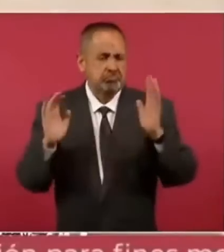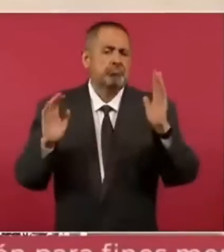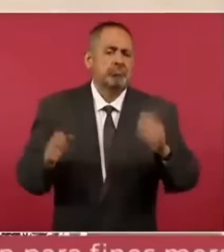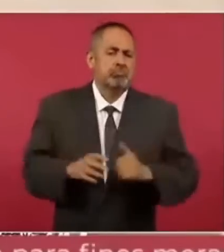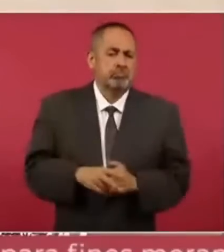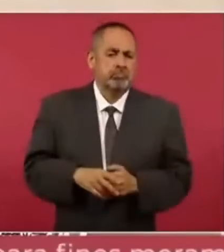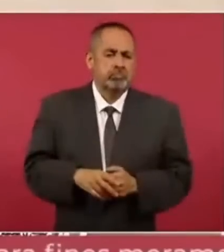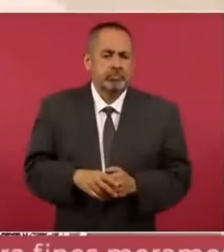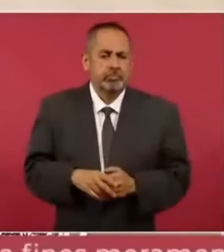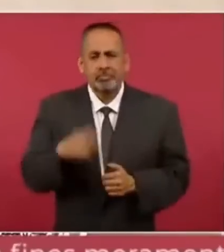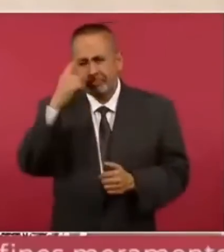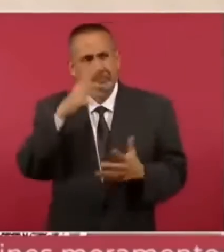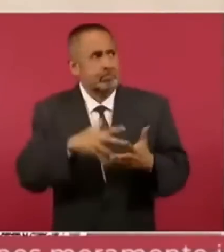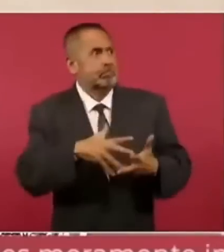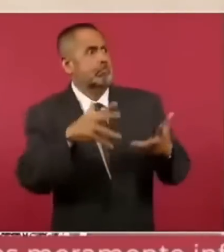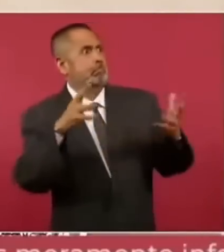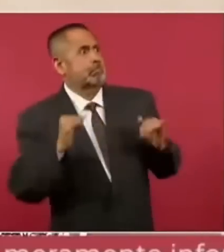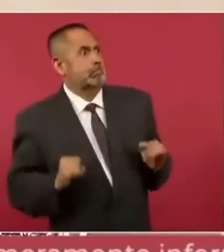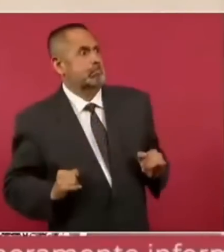¿Para qué un aparato